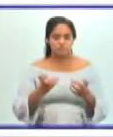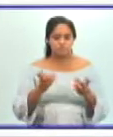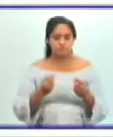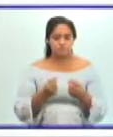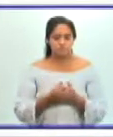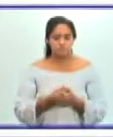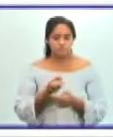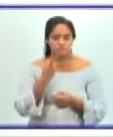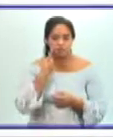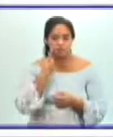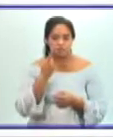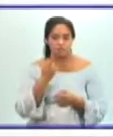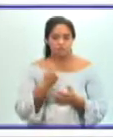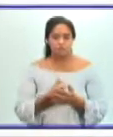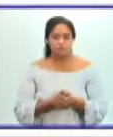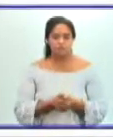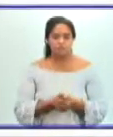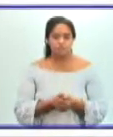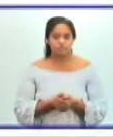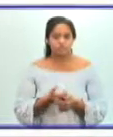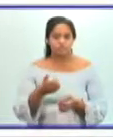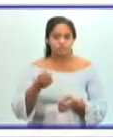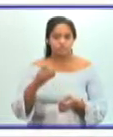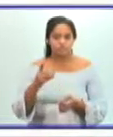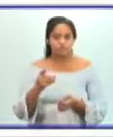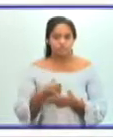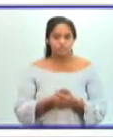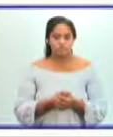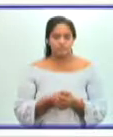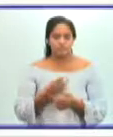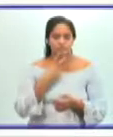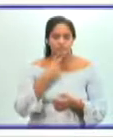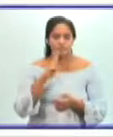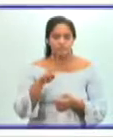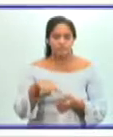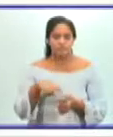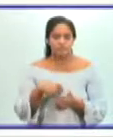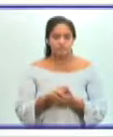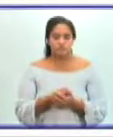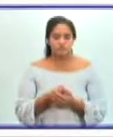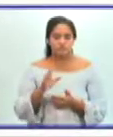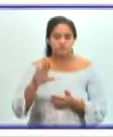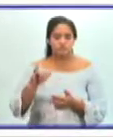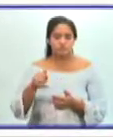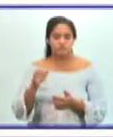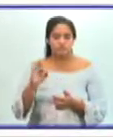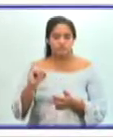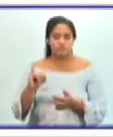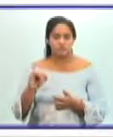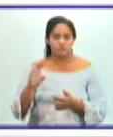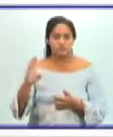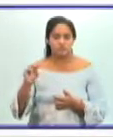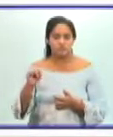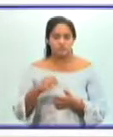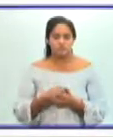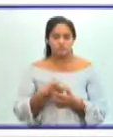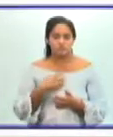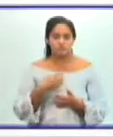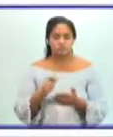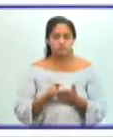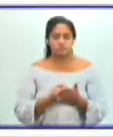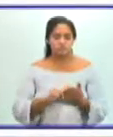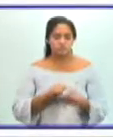comprobar que el segmento AD, su valor es 5,6 centímetros. Tienes un tiempo